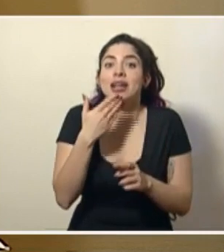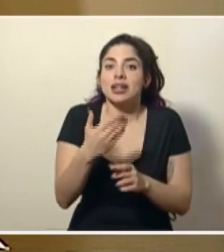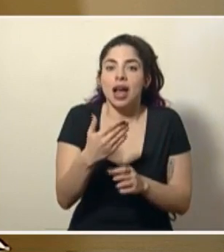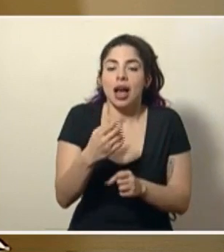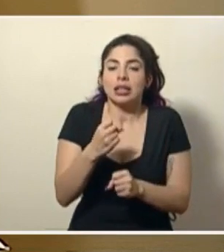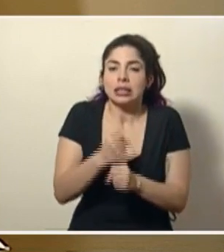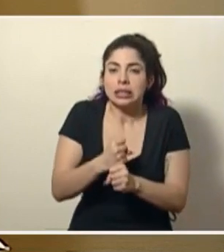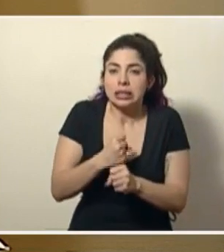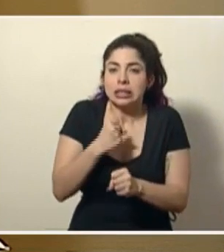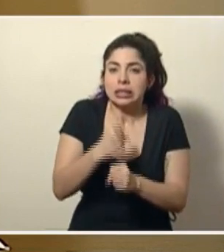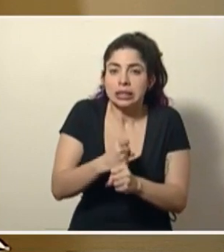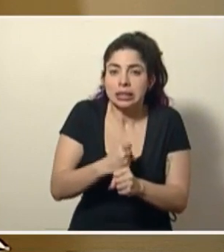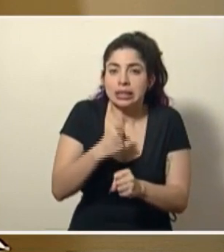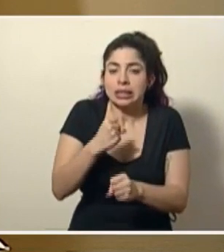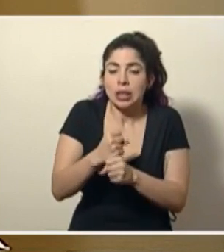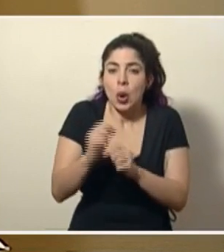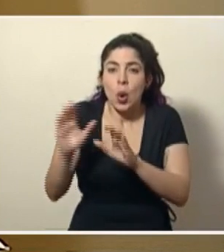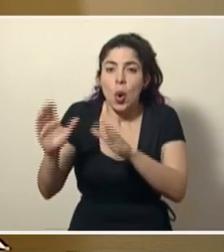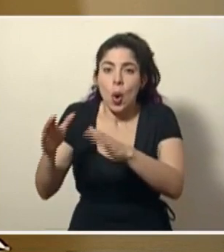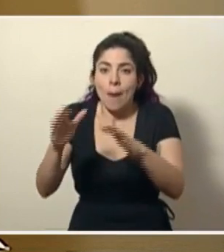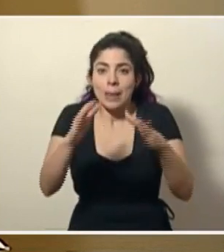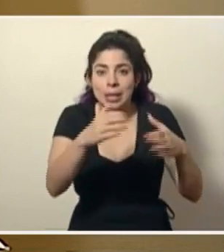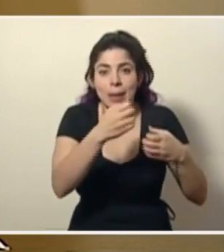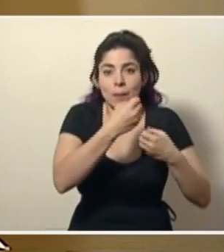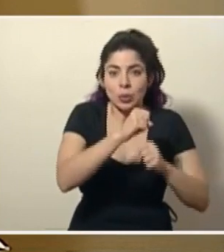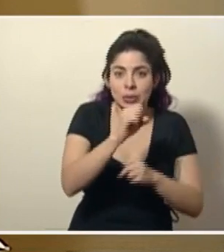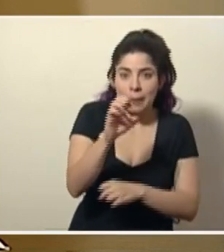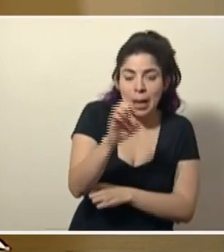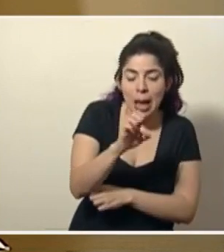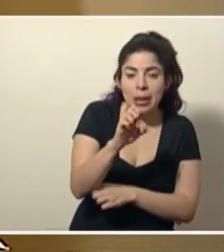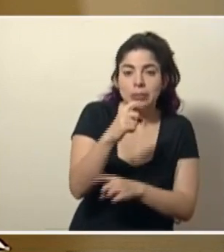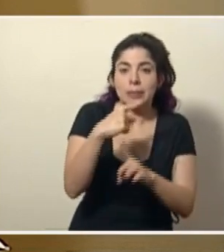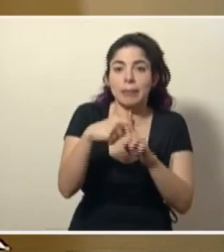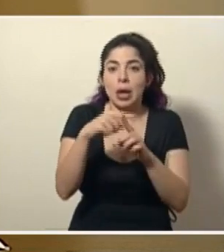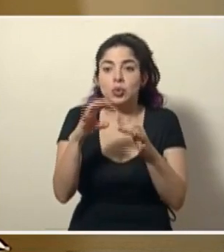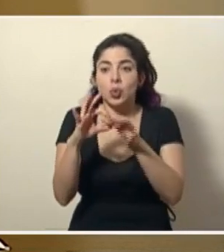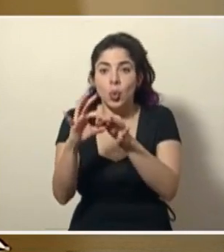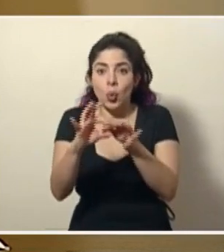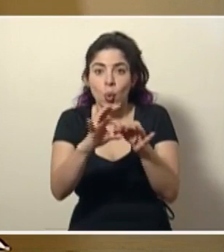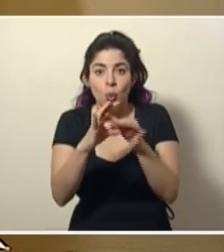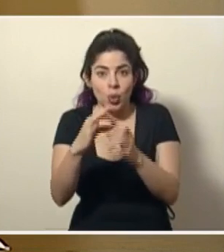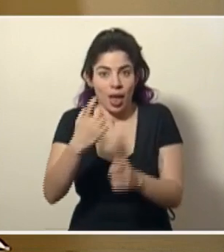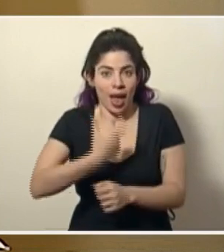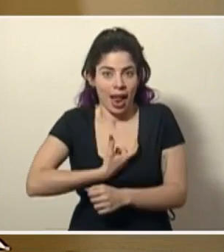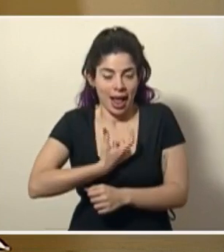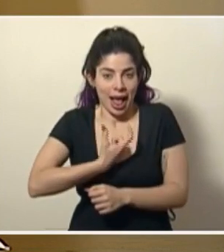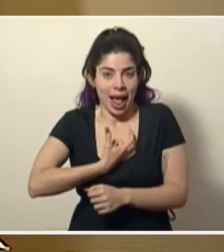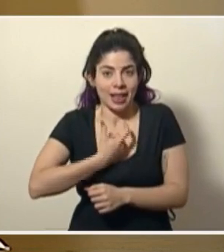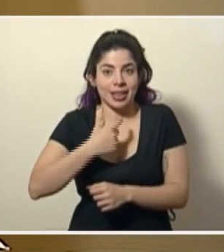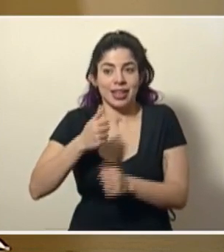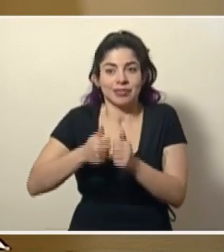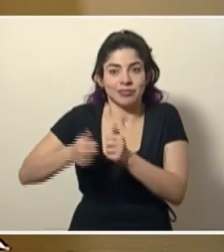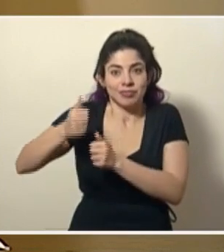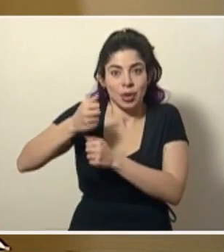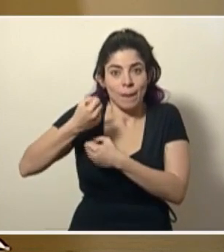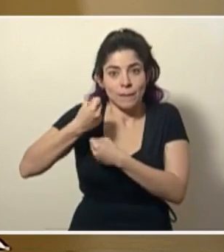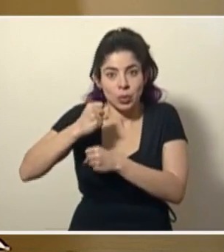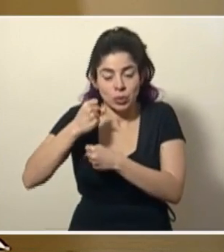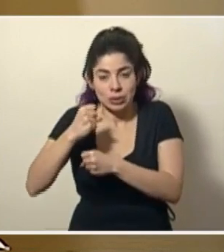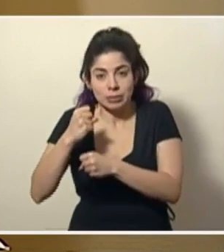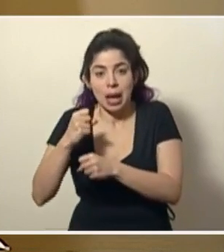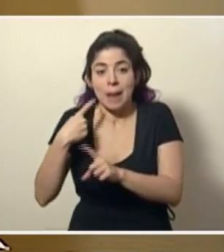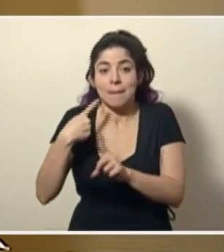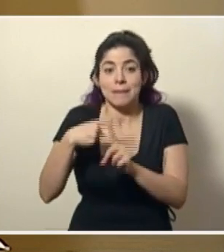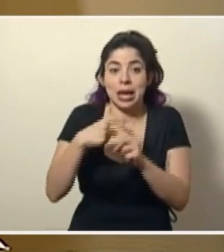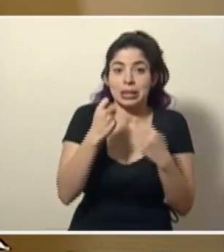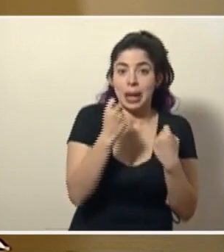al trabajo de los diferentes comités municipales de emergencia, de la coordinación que realizan los alcaldes, alcaldesas e intendentes municipales